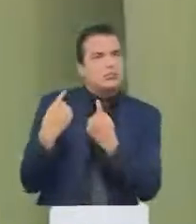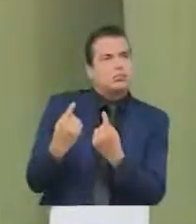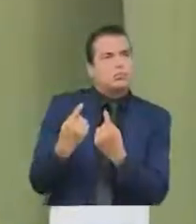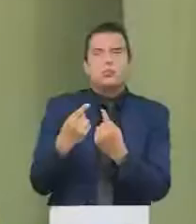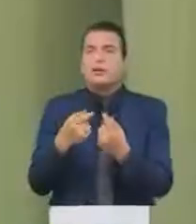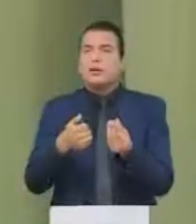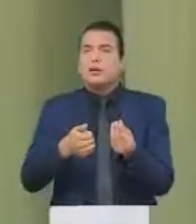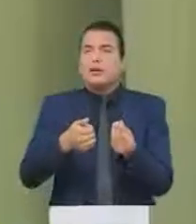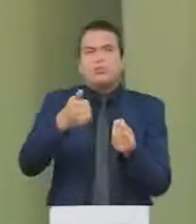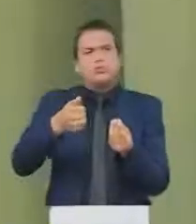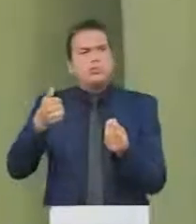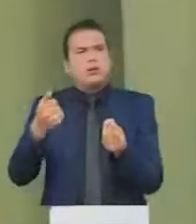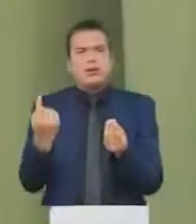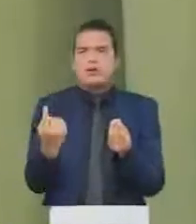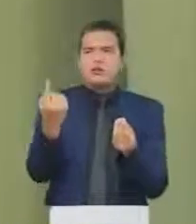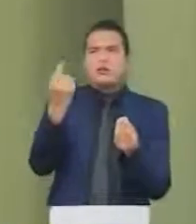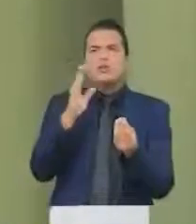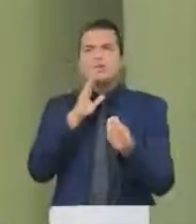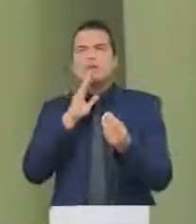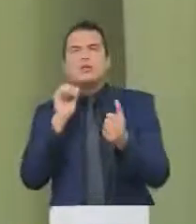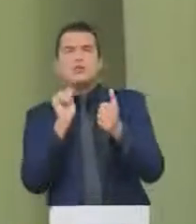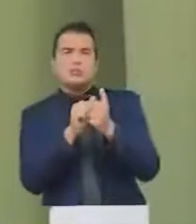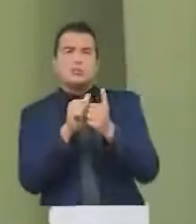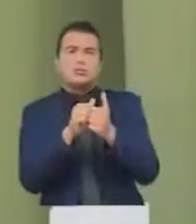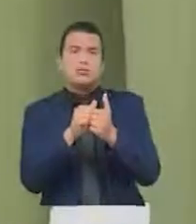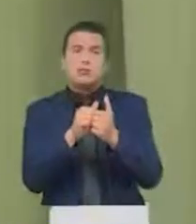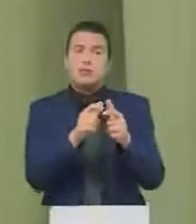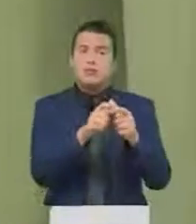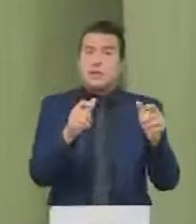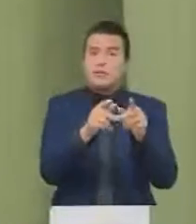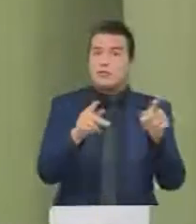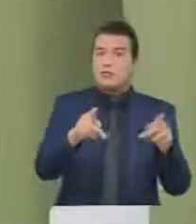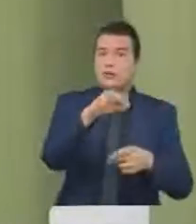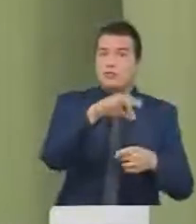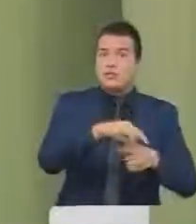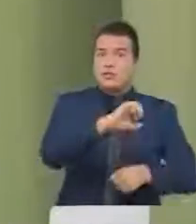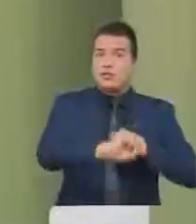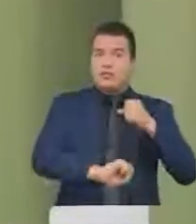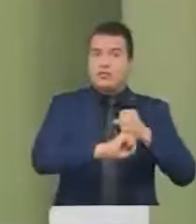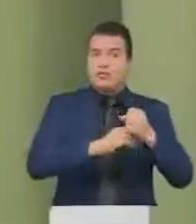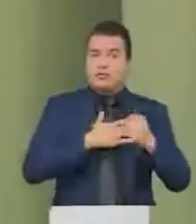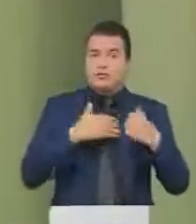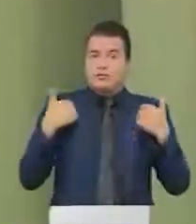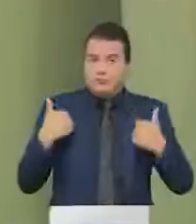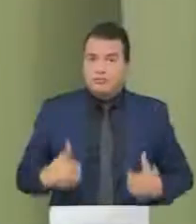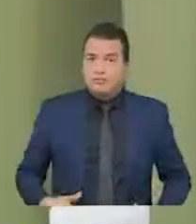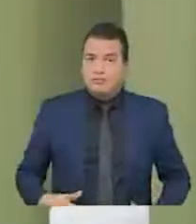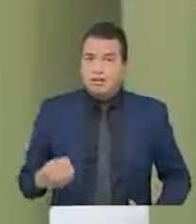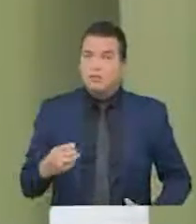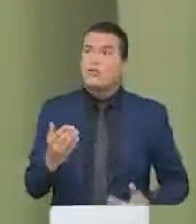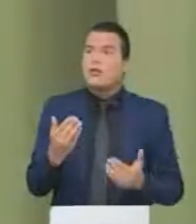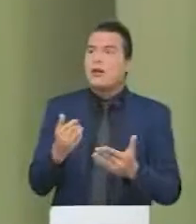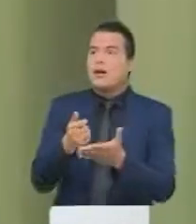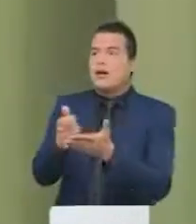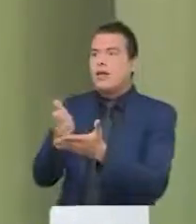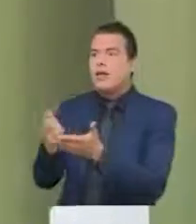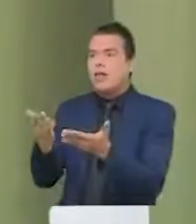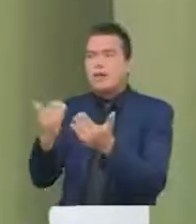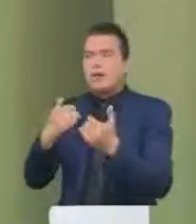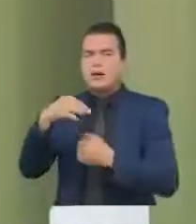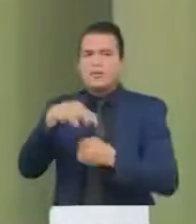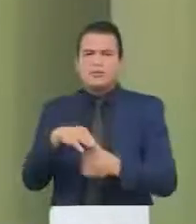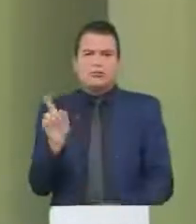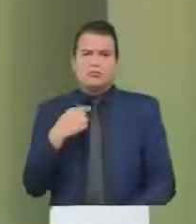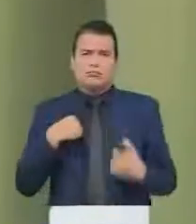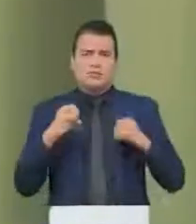oligarquía busca clanes políticos busca votos yo ya tengo votos pero de opinión porque yo no traje votos muchos me preguntan es por